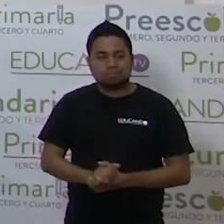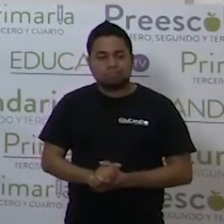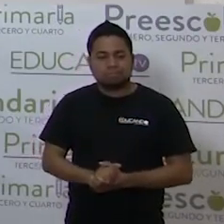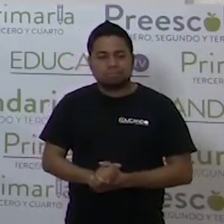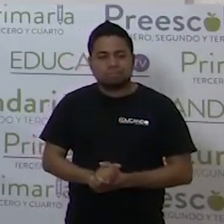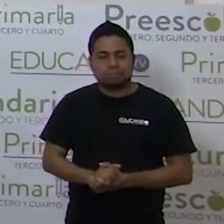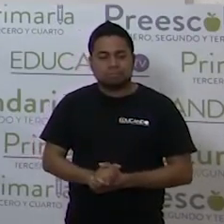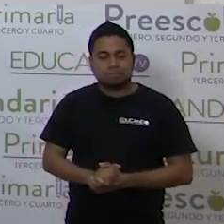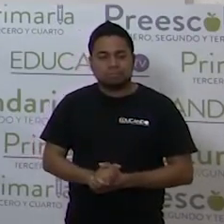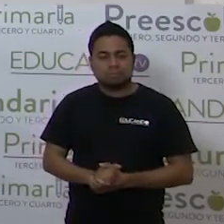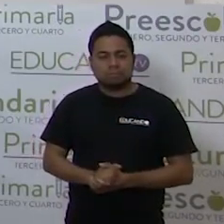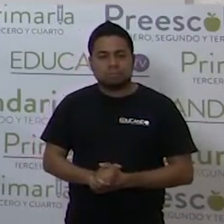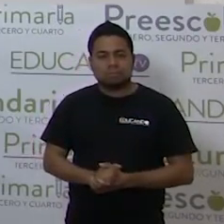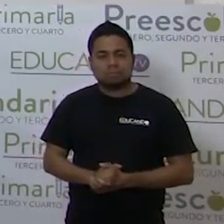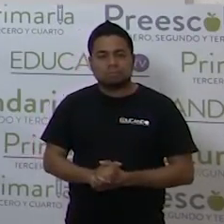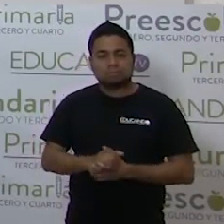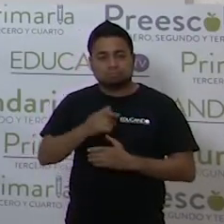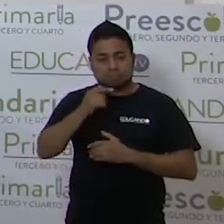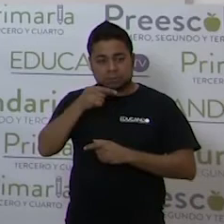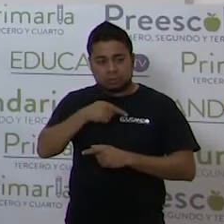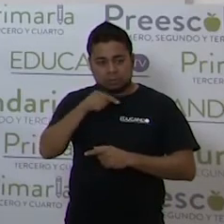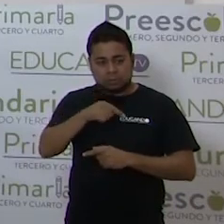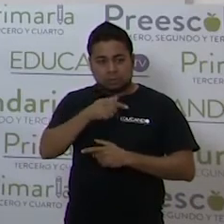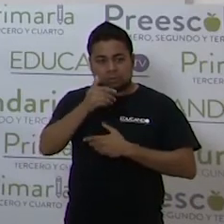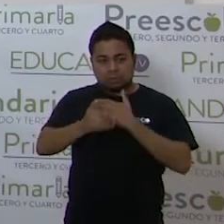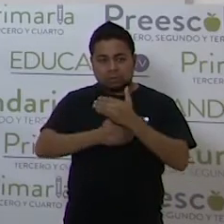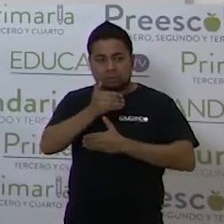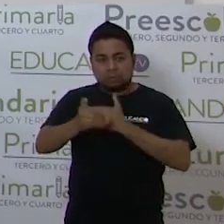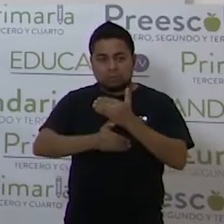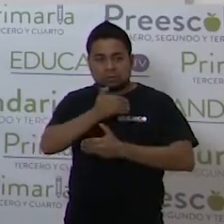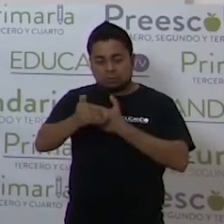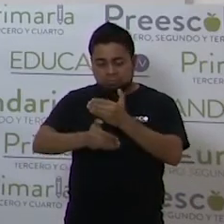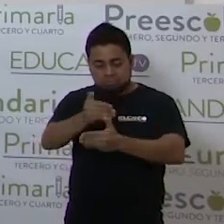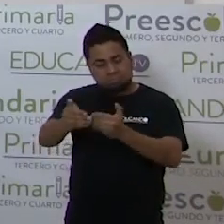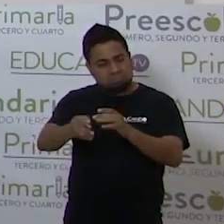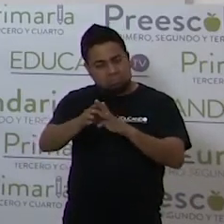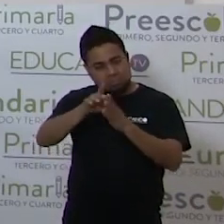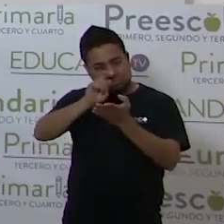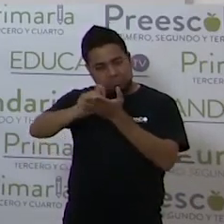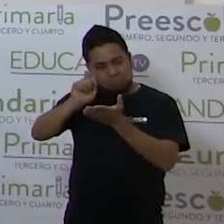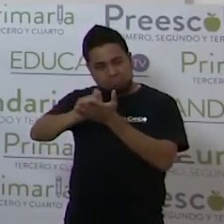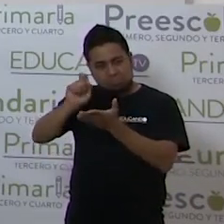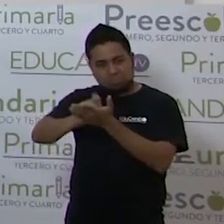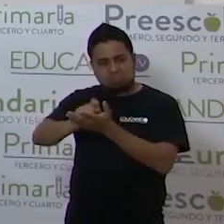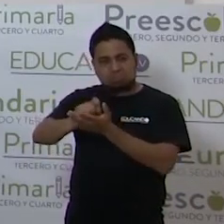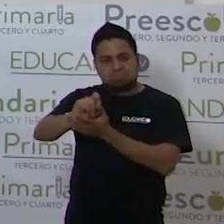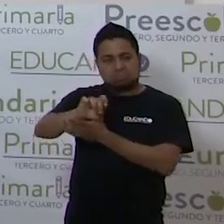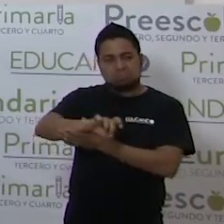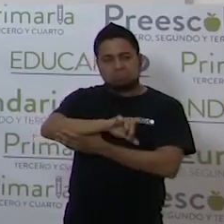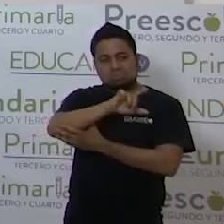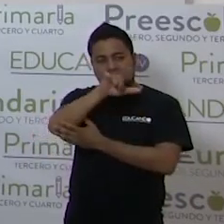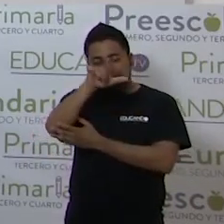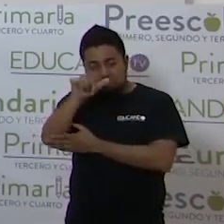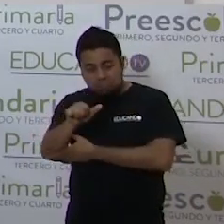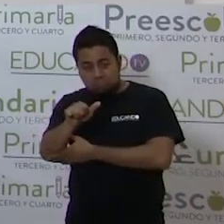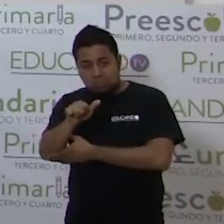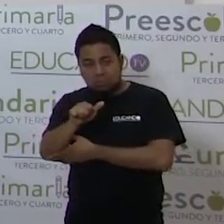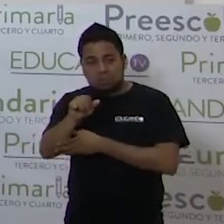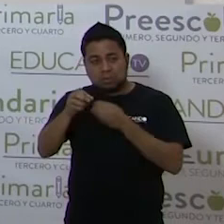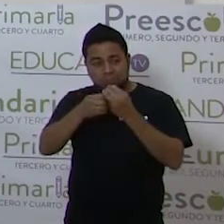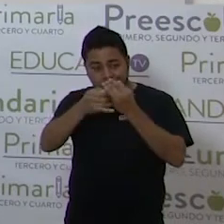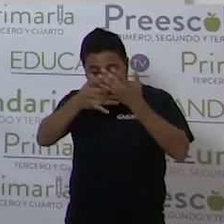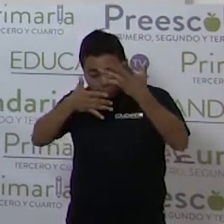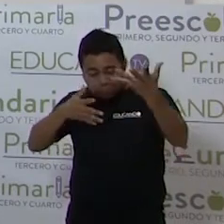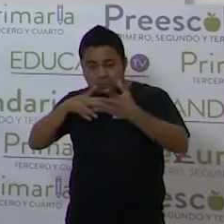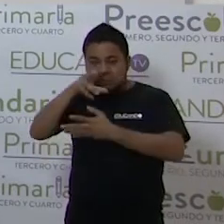borrar y vamos a hacer el procedimiento completo luego no va a ser necesario que hagamos todo el procedimiento